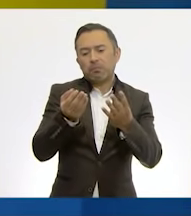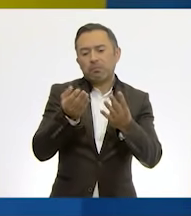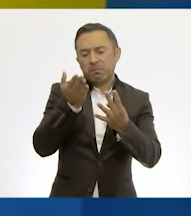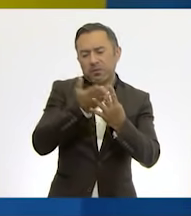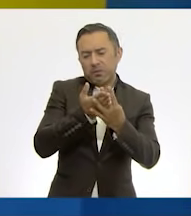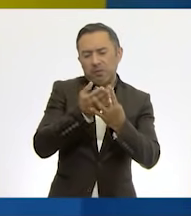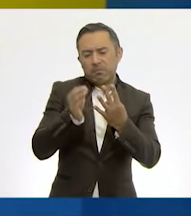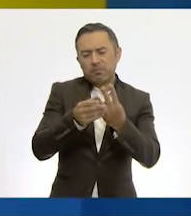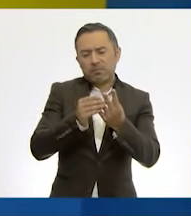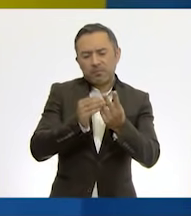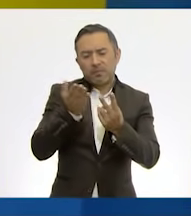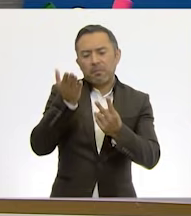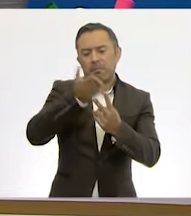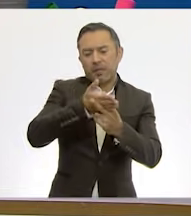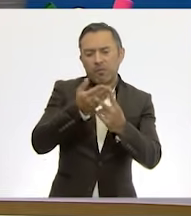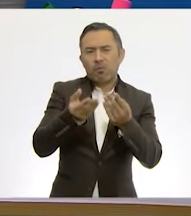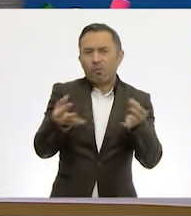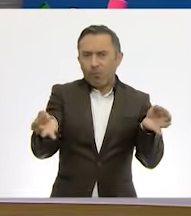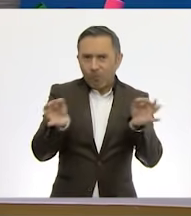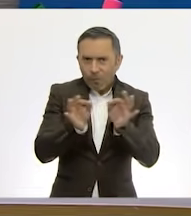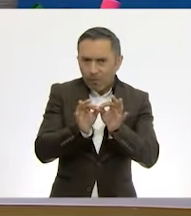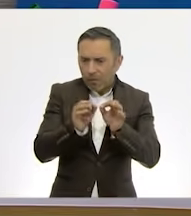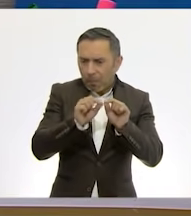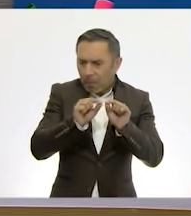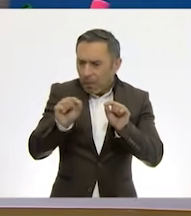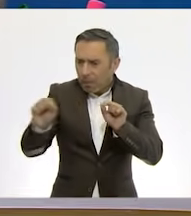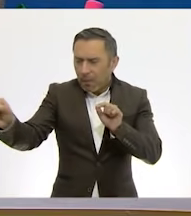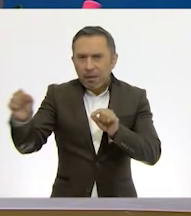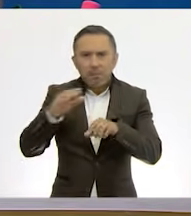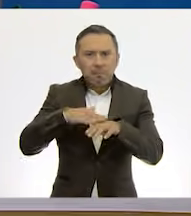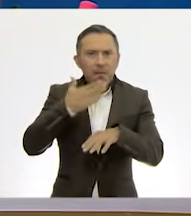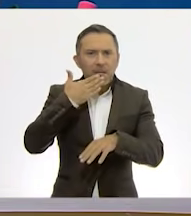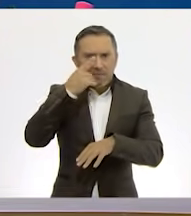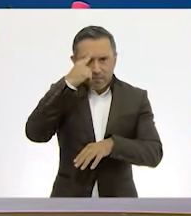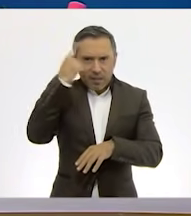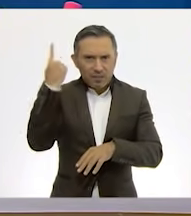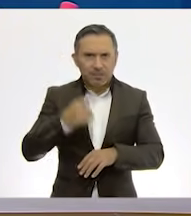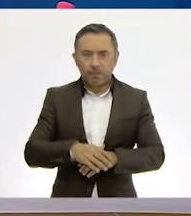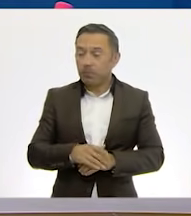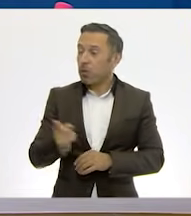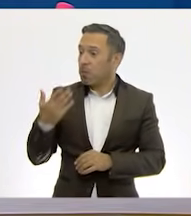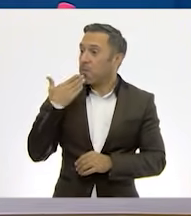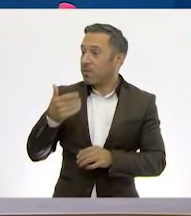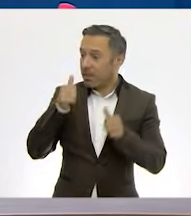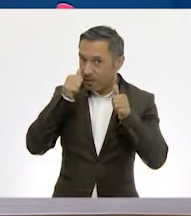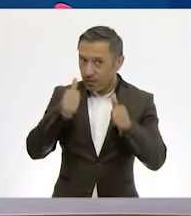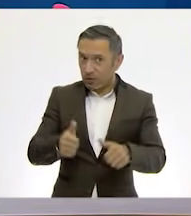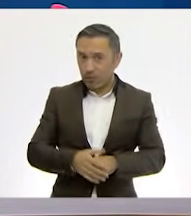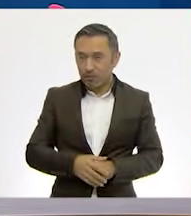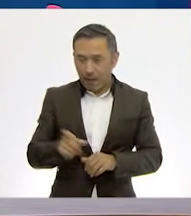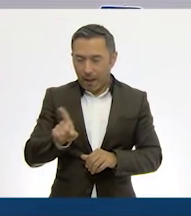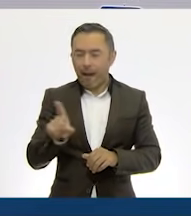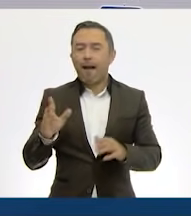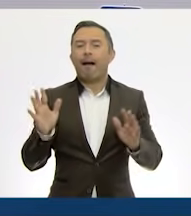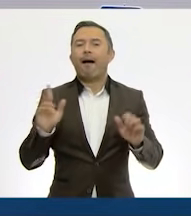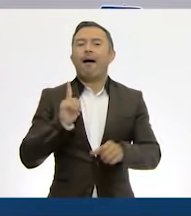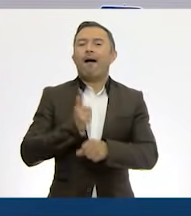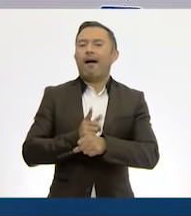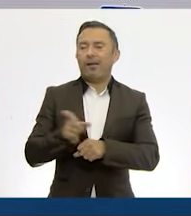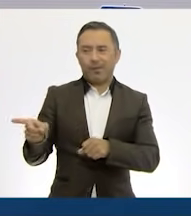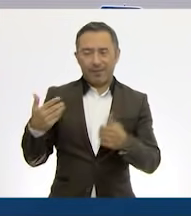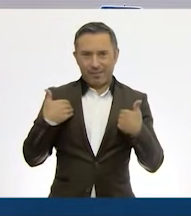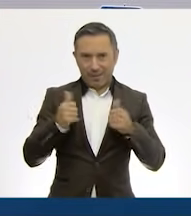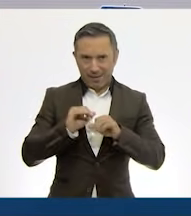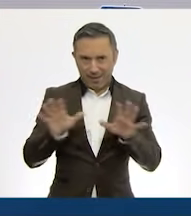fácilmente. tú sí has puesto mucha atención. Muy bien, María. Entonces, aquí sí se nota que has entendido. Vamos a hacer los